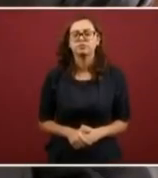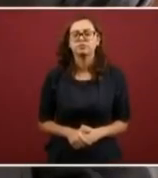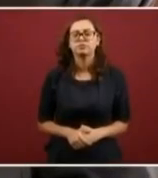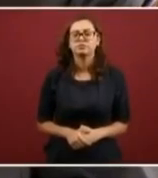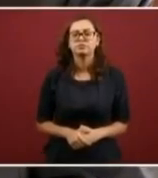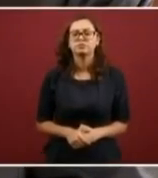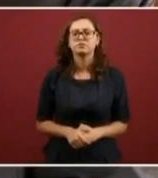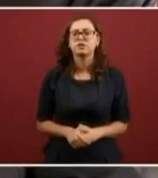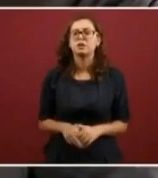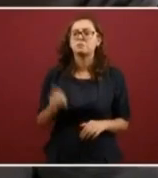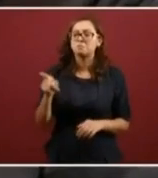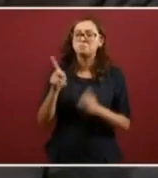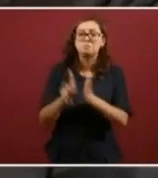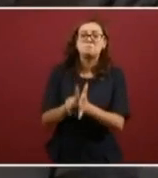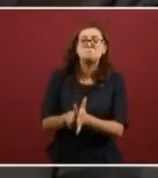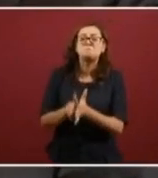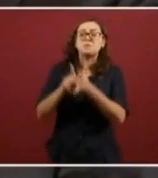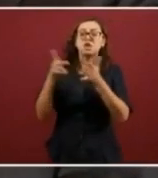se quedó callado